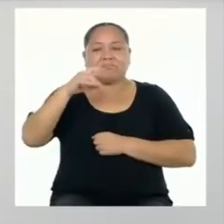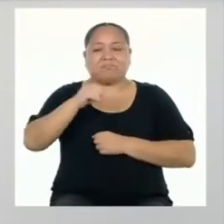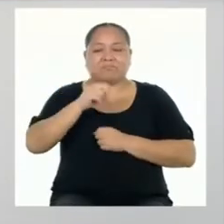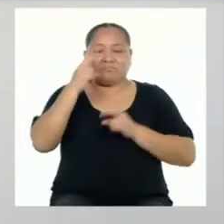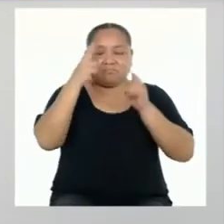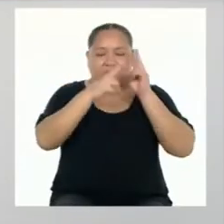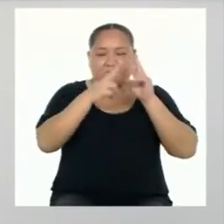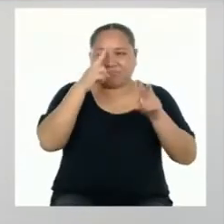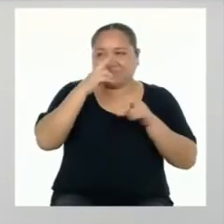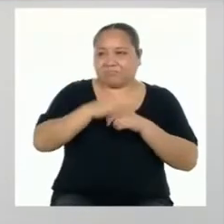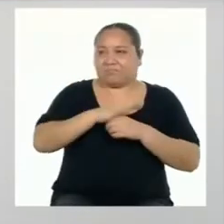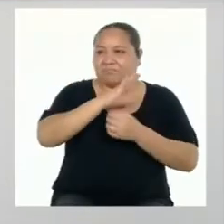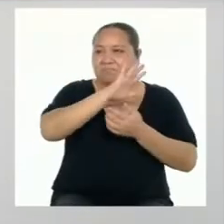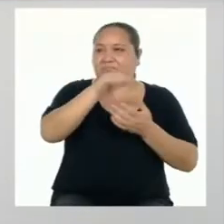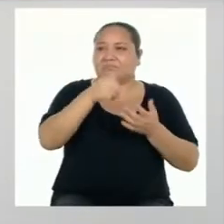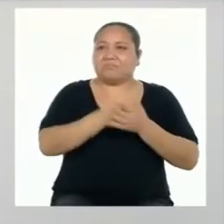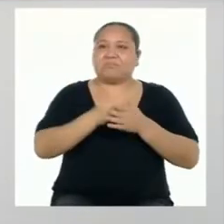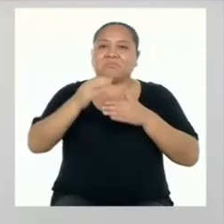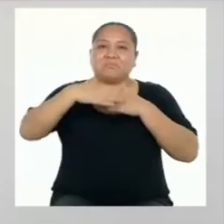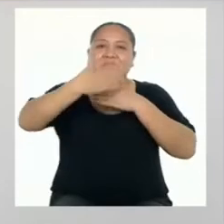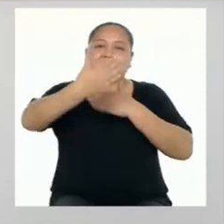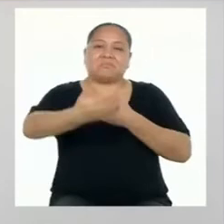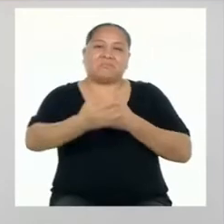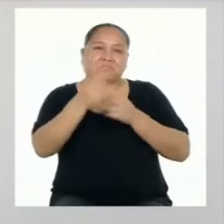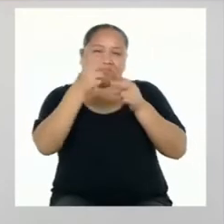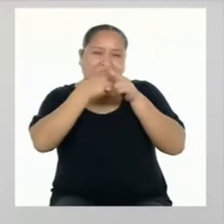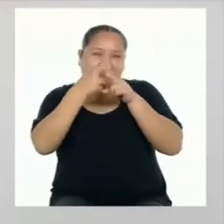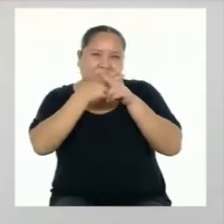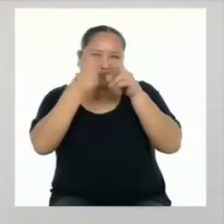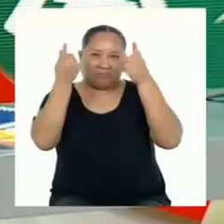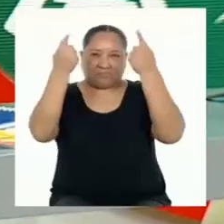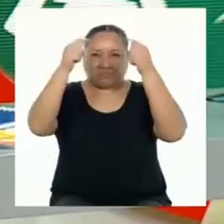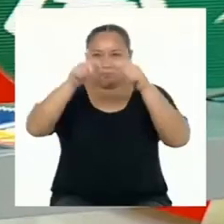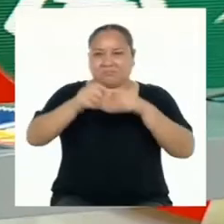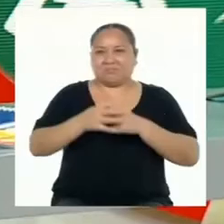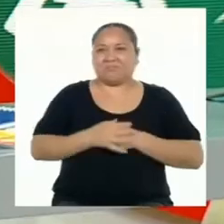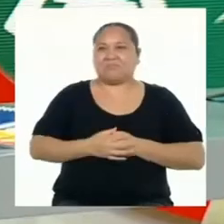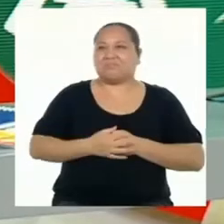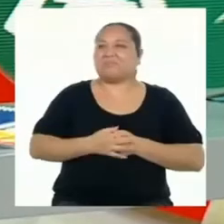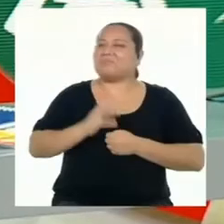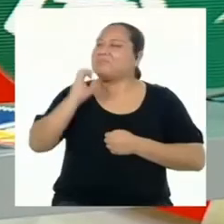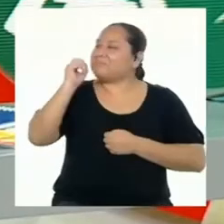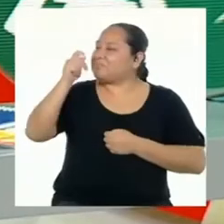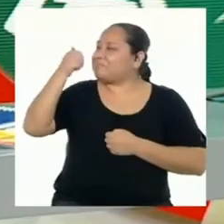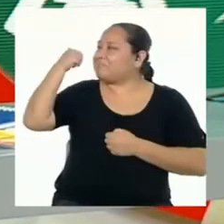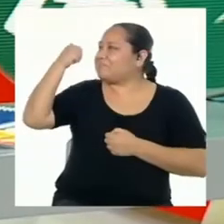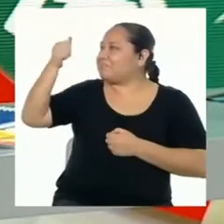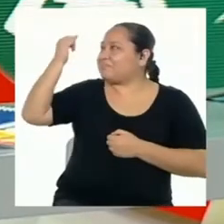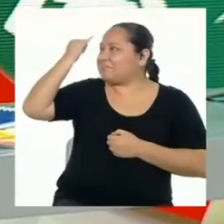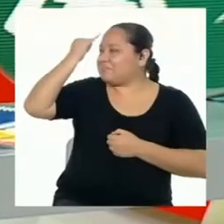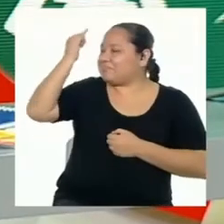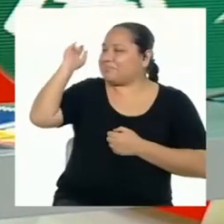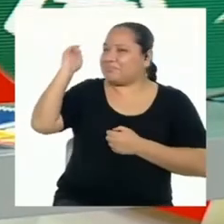Vamos a averiguarlo todo después de una pequeña pausa. Buena